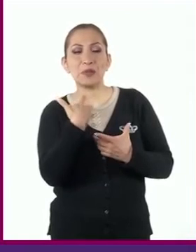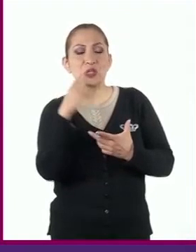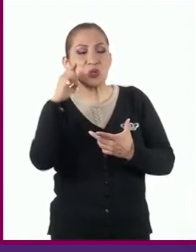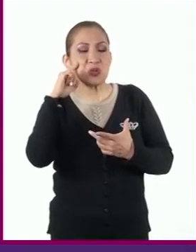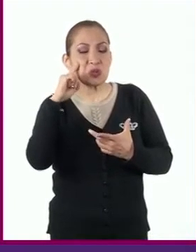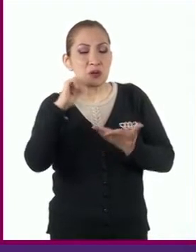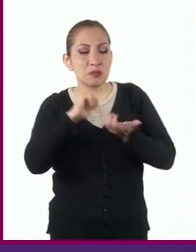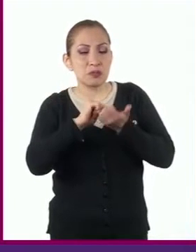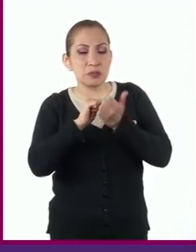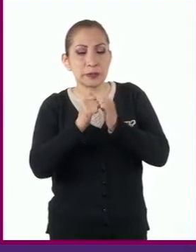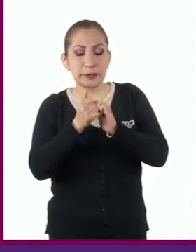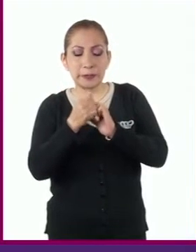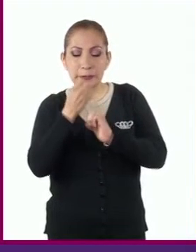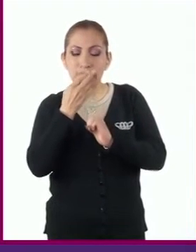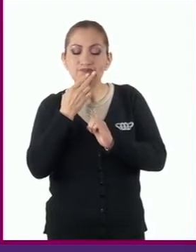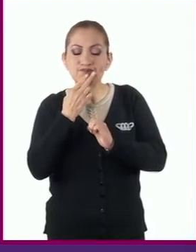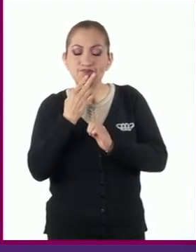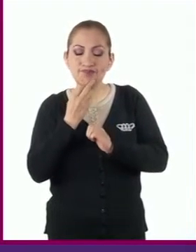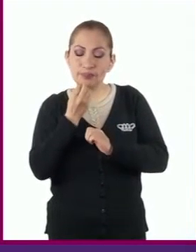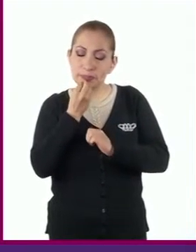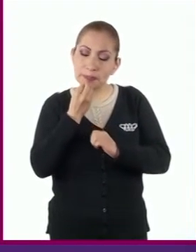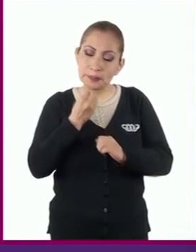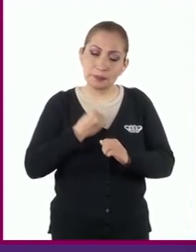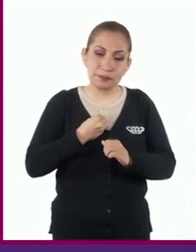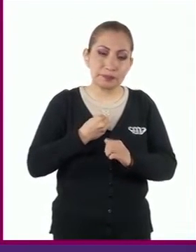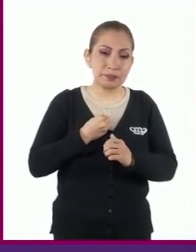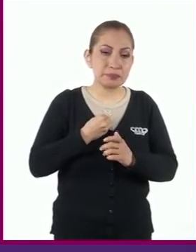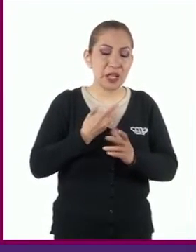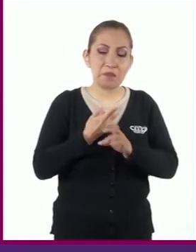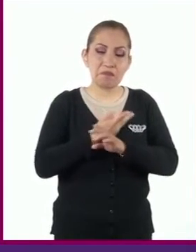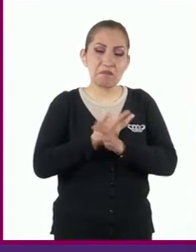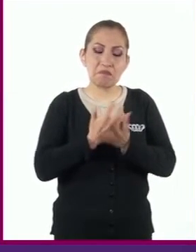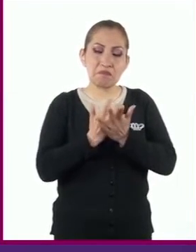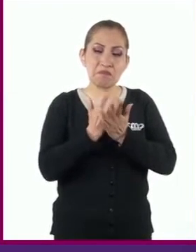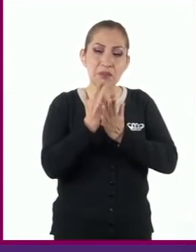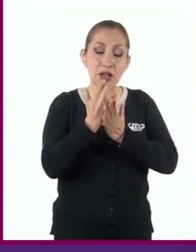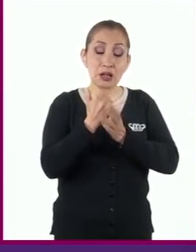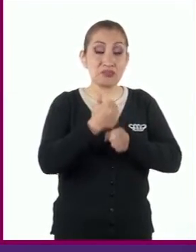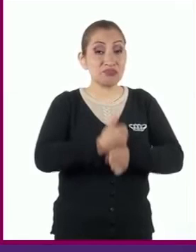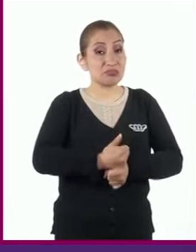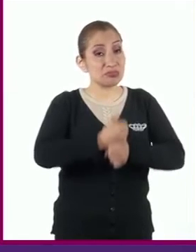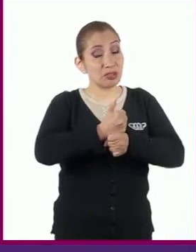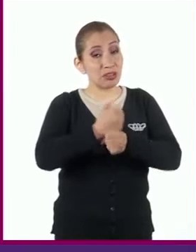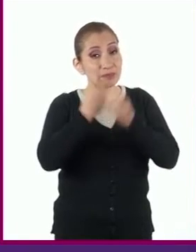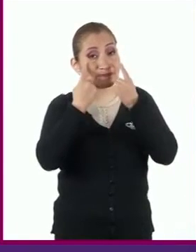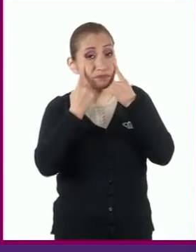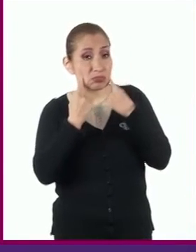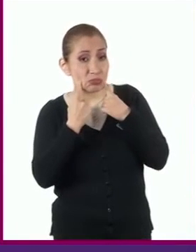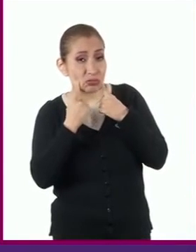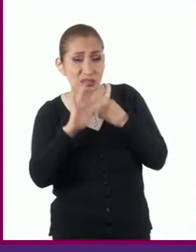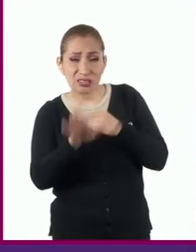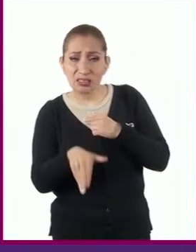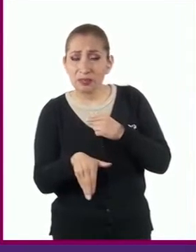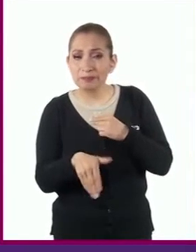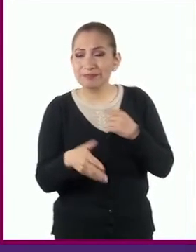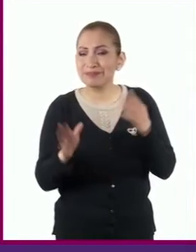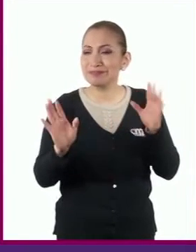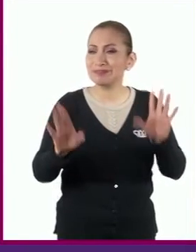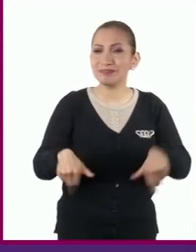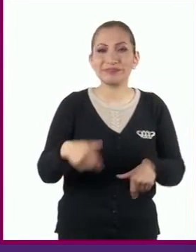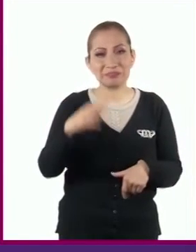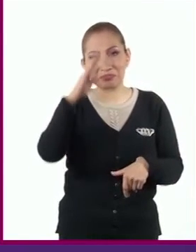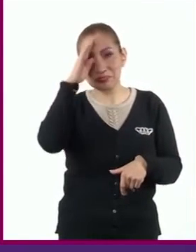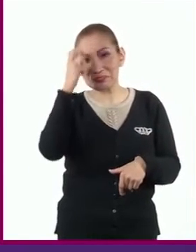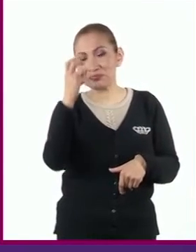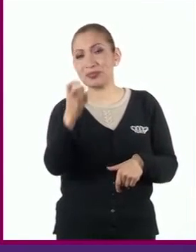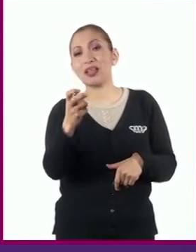vino una dulce resignación. Pasó el exceso. ¿Sufrir? ¿Llorar? ¿Morir? ¿Quién piensa en